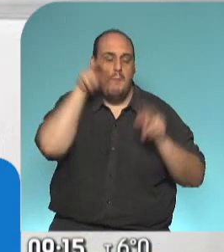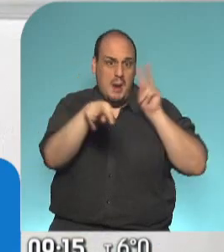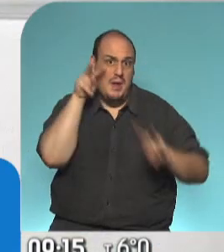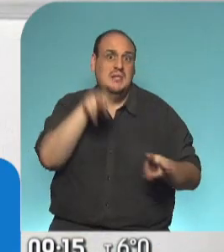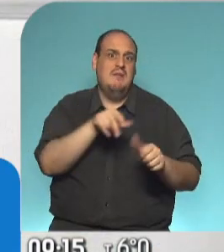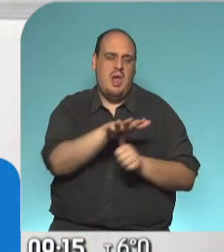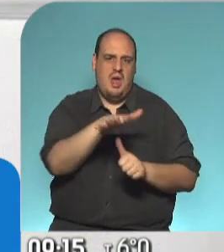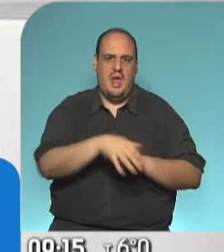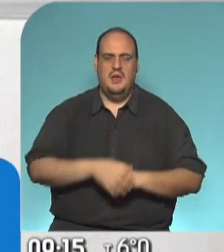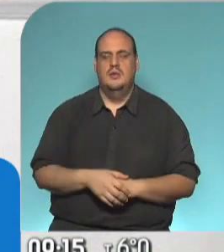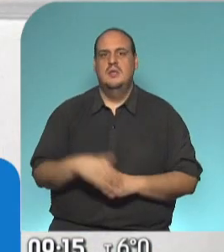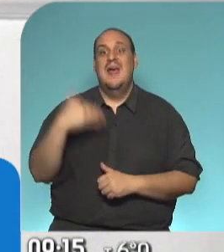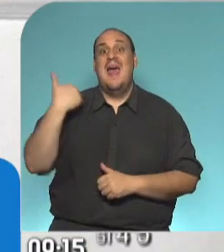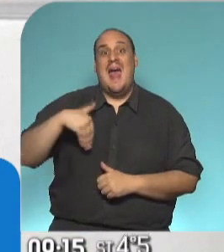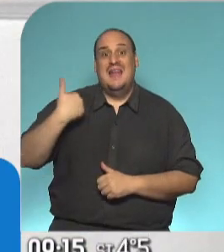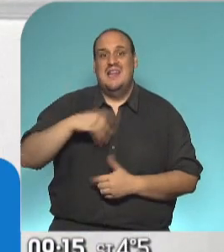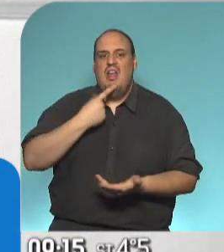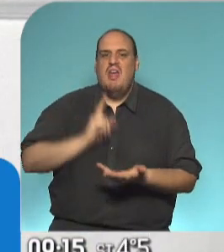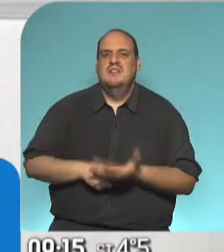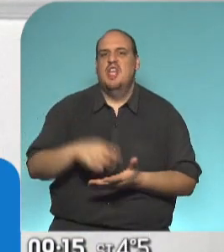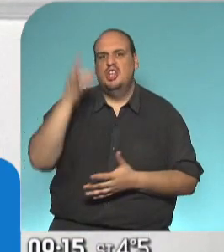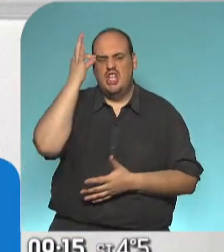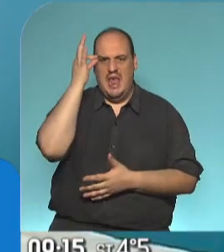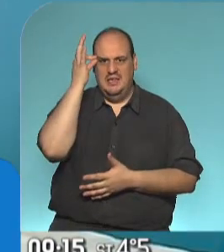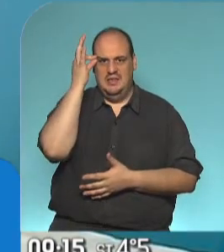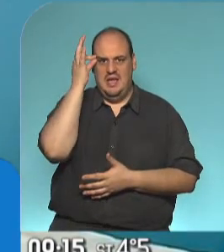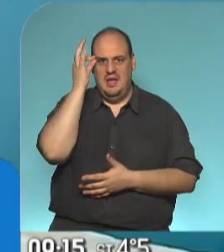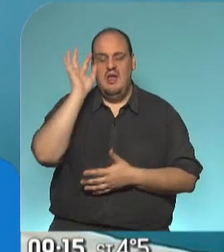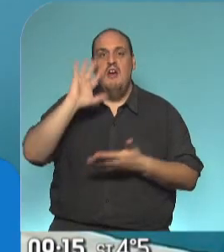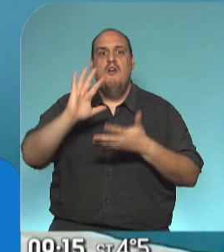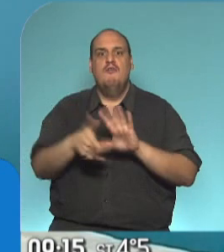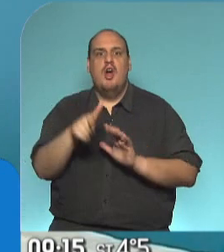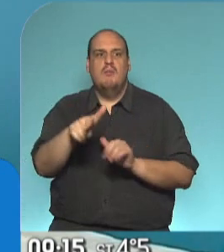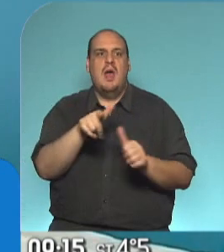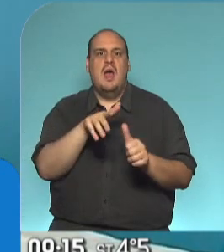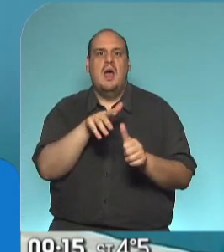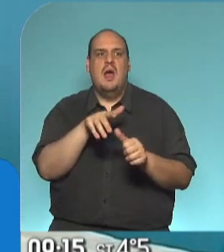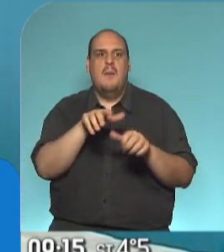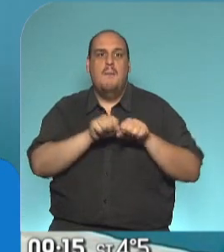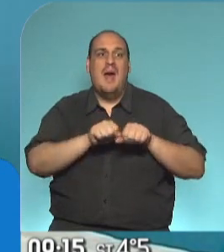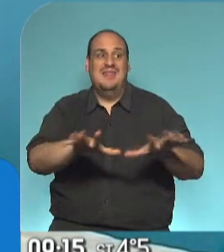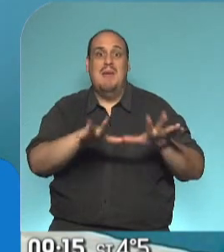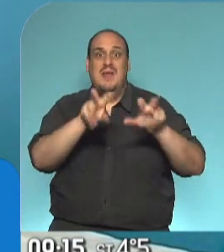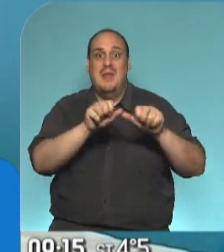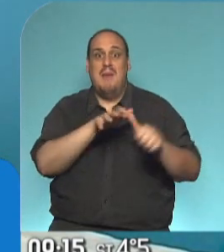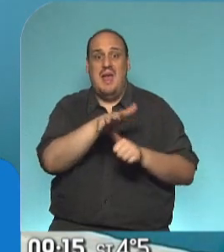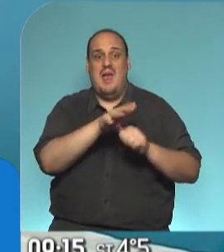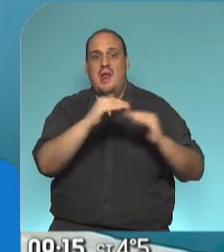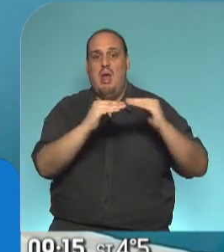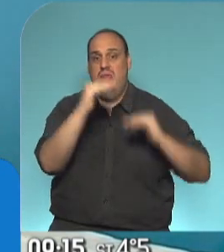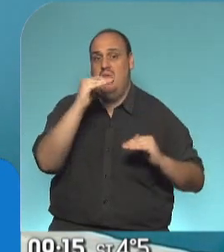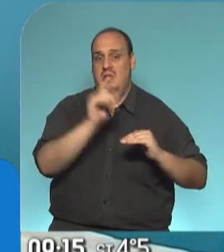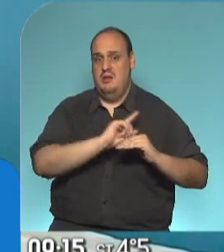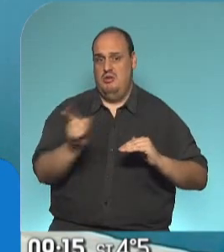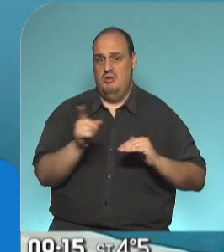La Argentina tomó 30 medidas en total para paliar los efectos de la pandemia en la parte que ya